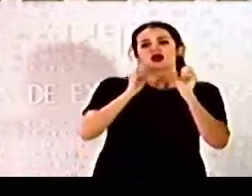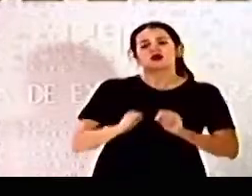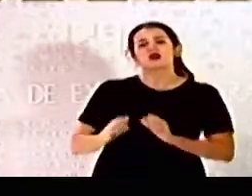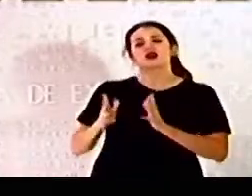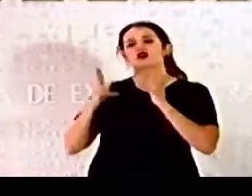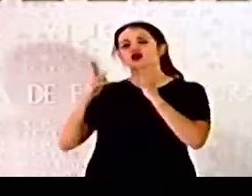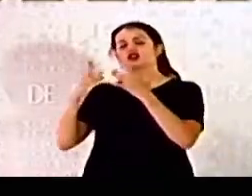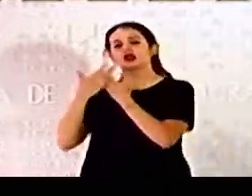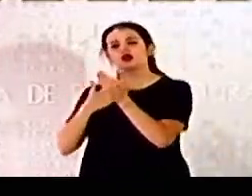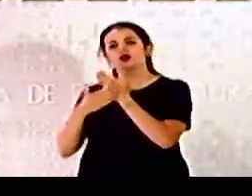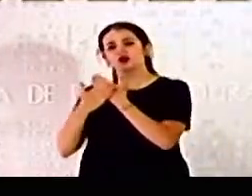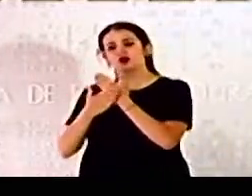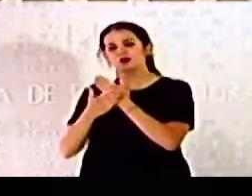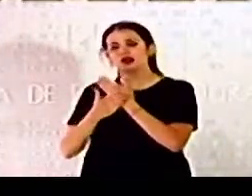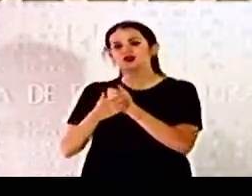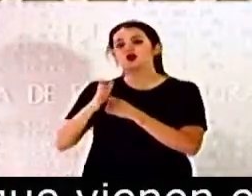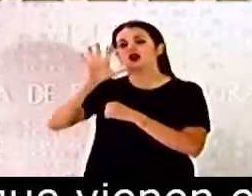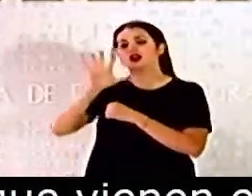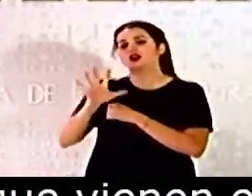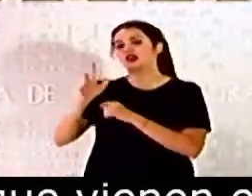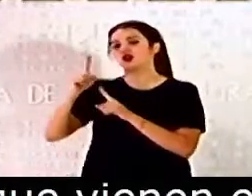de Gobierno de 5 de mayo